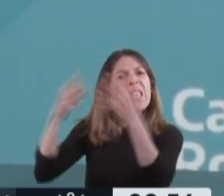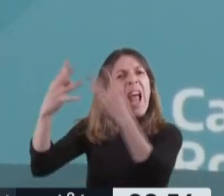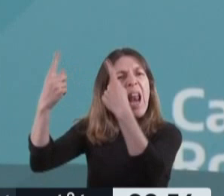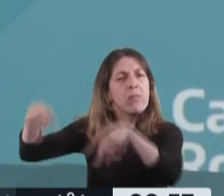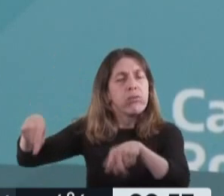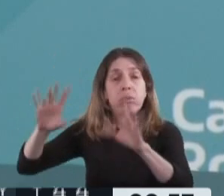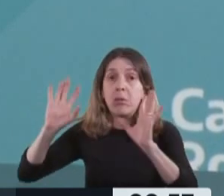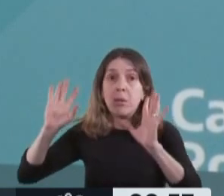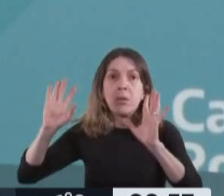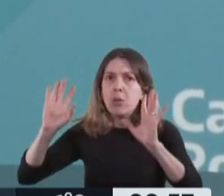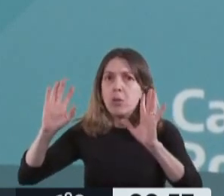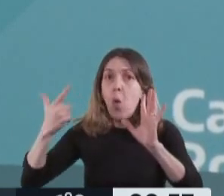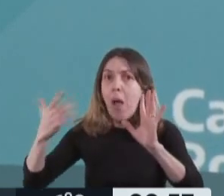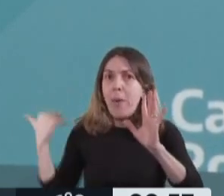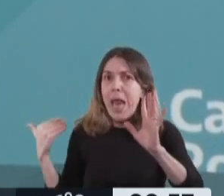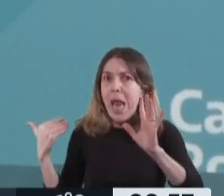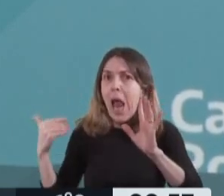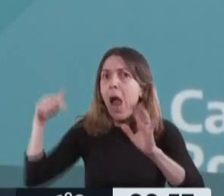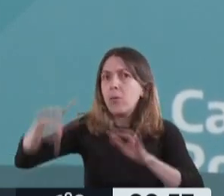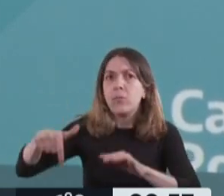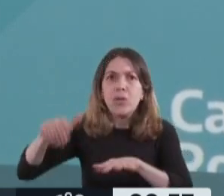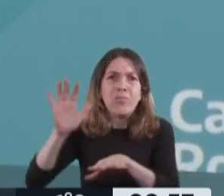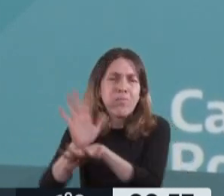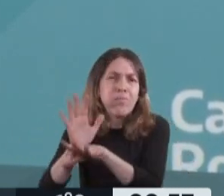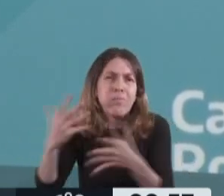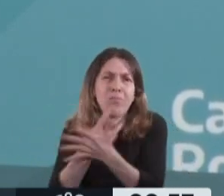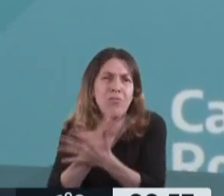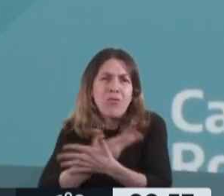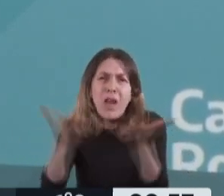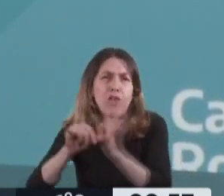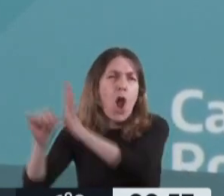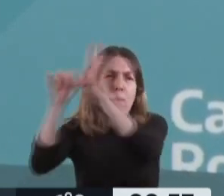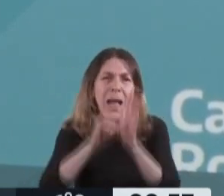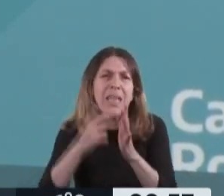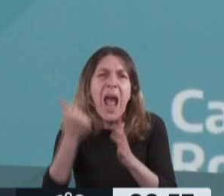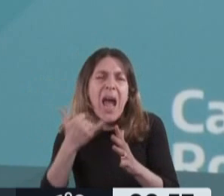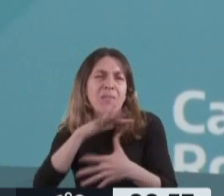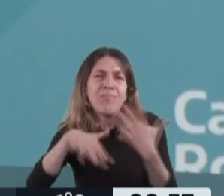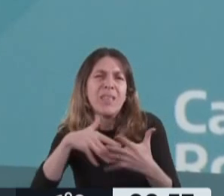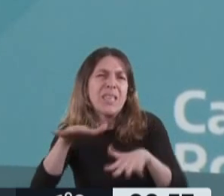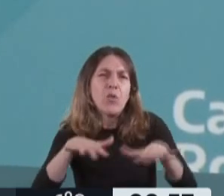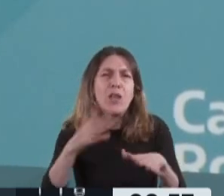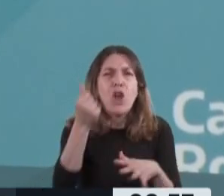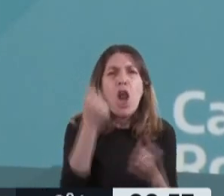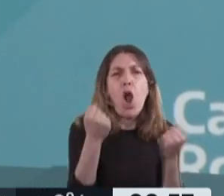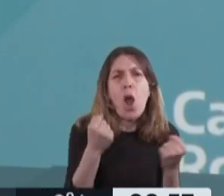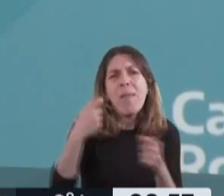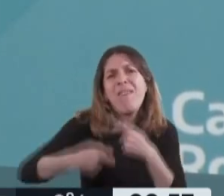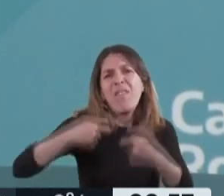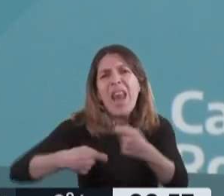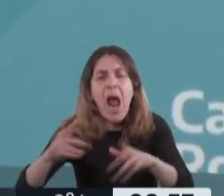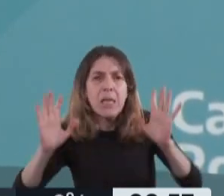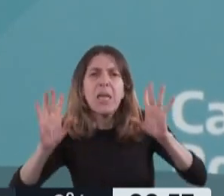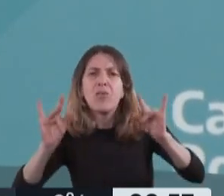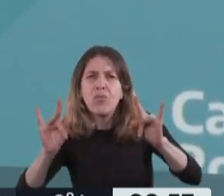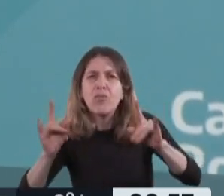que es una guerra que pone en jaque a todo el mundo y que está produciendo un colapso económico y financiero en todo el mundo nosotros no hablamos lo suficiente